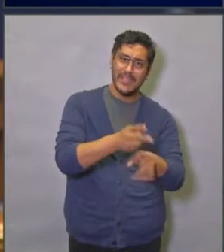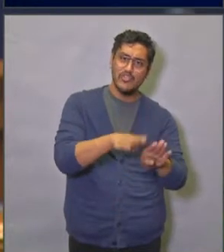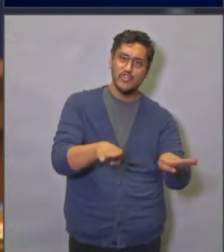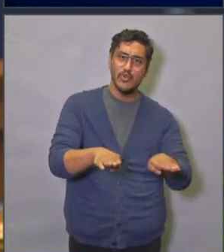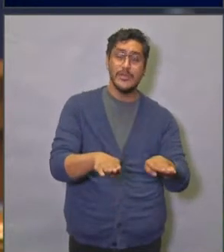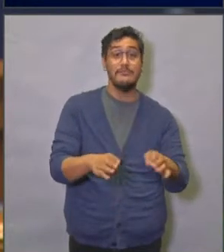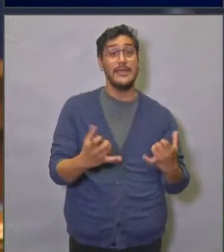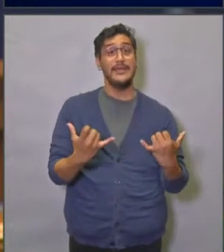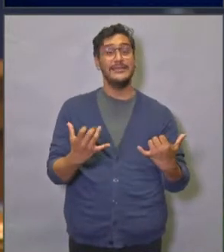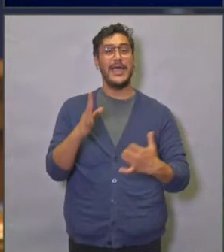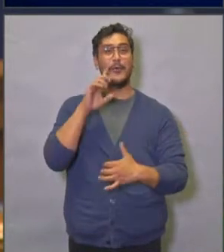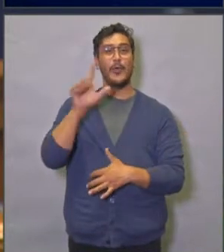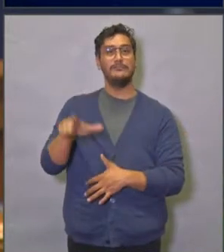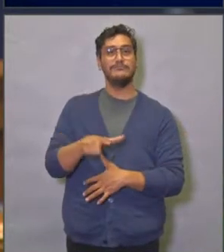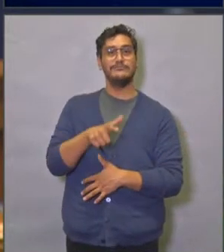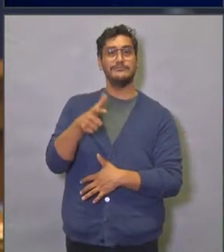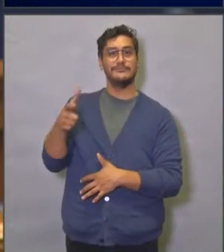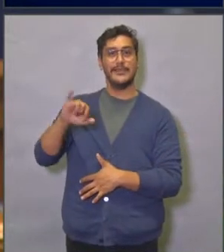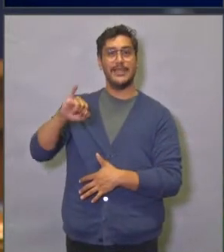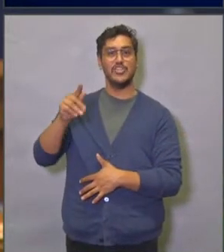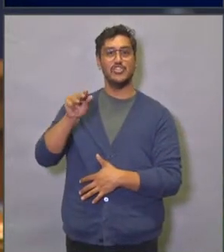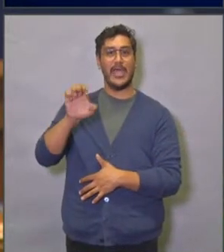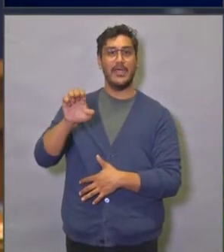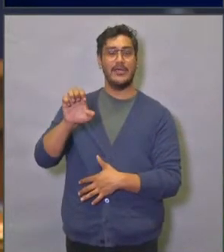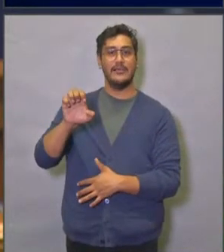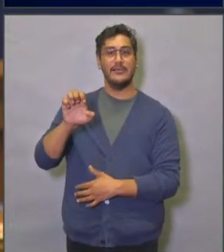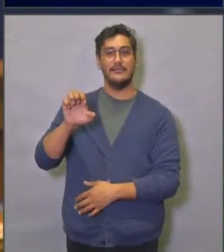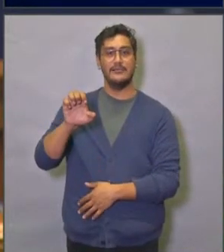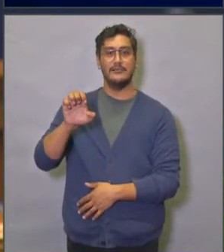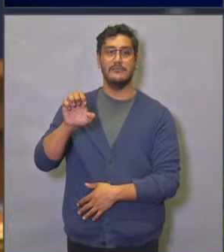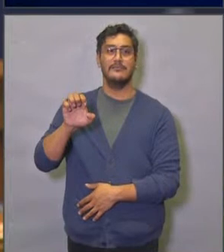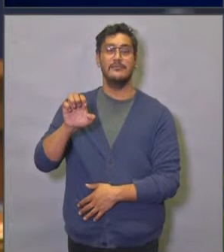esto me da bastante gusto presentar Jacqueline